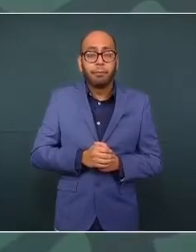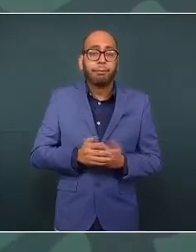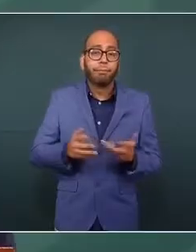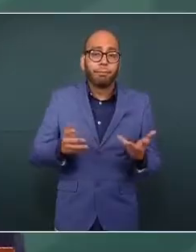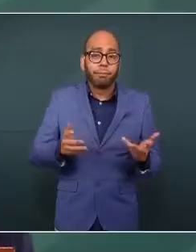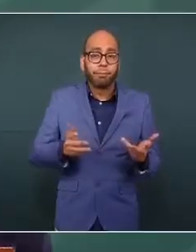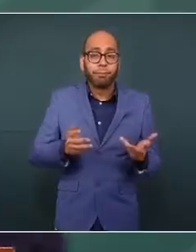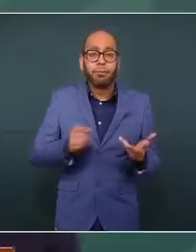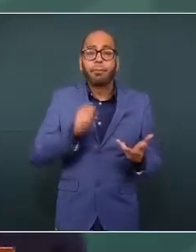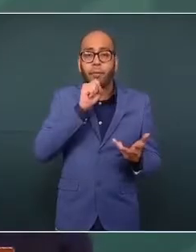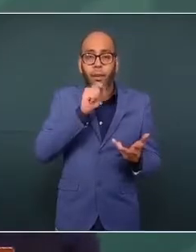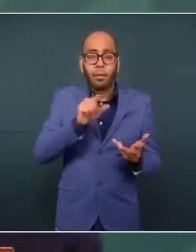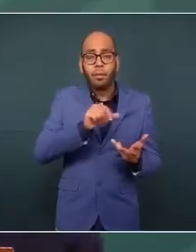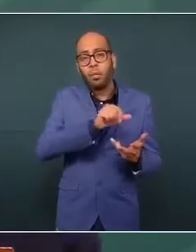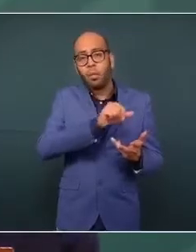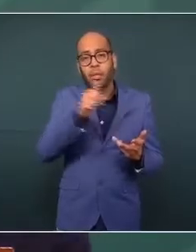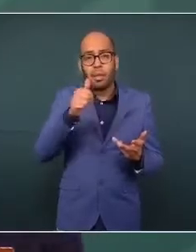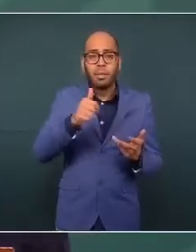en las hemerotecas,